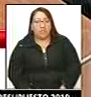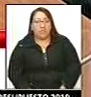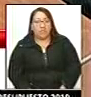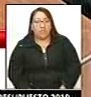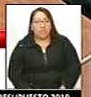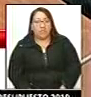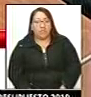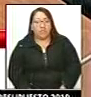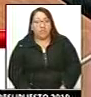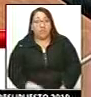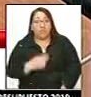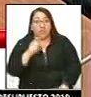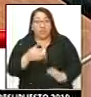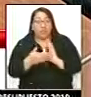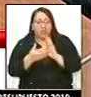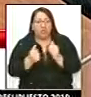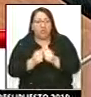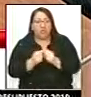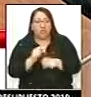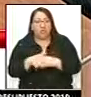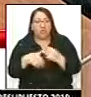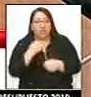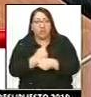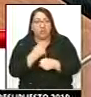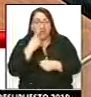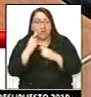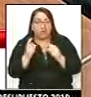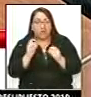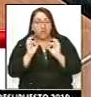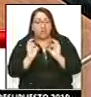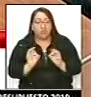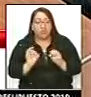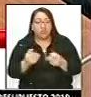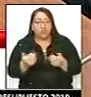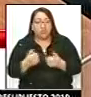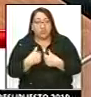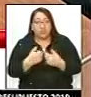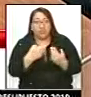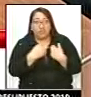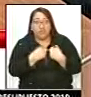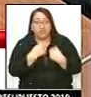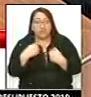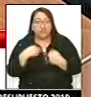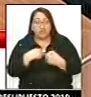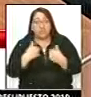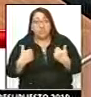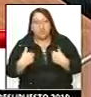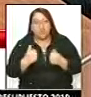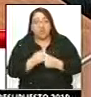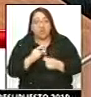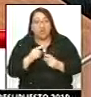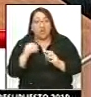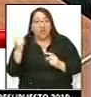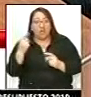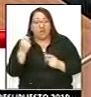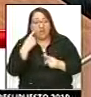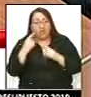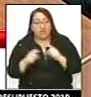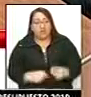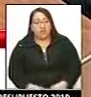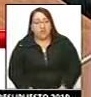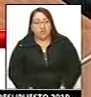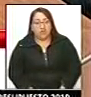Y eso se ve reflejado a través también de las acciones de supervisión que justamente están a nuestro cargo, ¿no? Nosotros contamos con una gerencia de supervisión